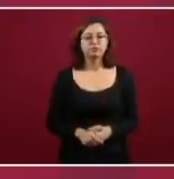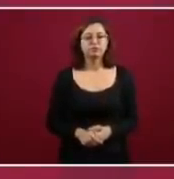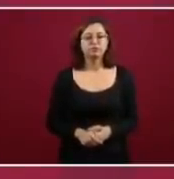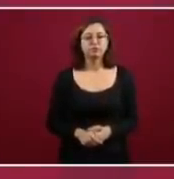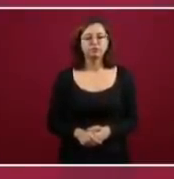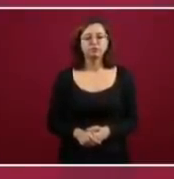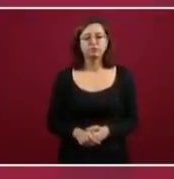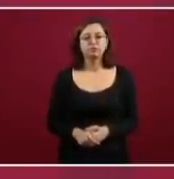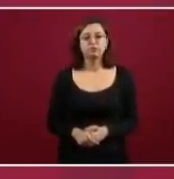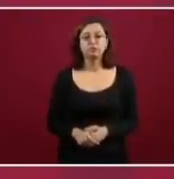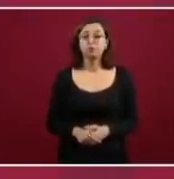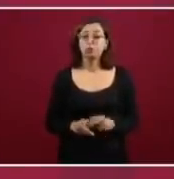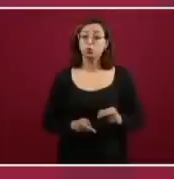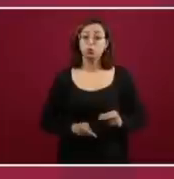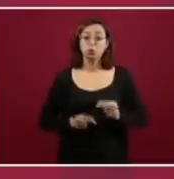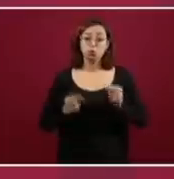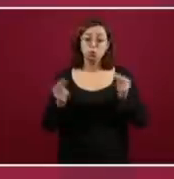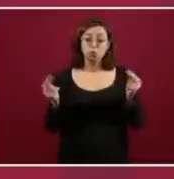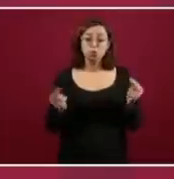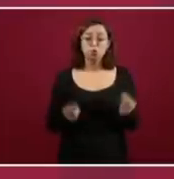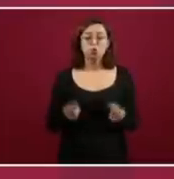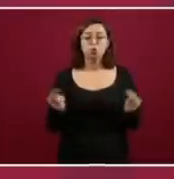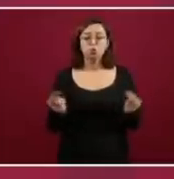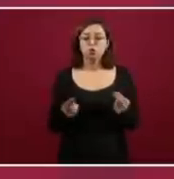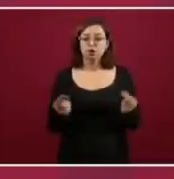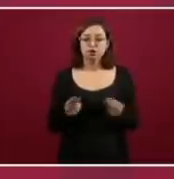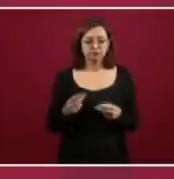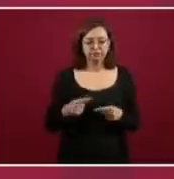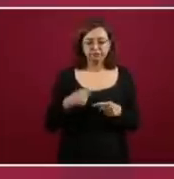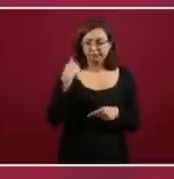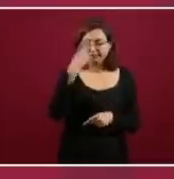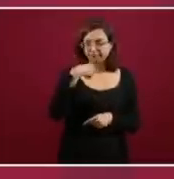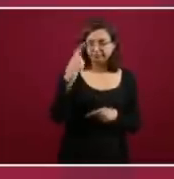porque era una cosa de horas